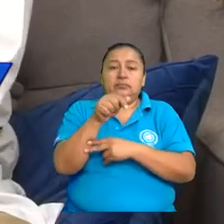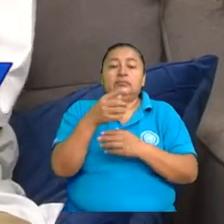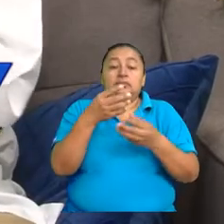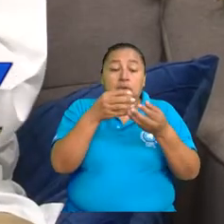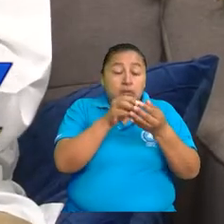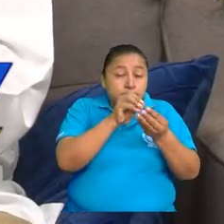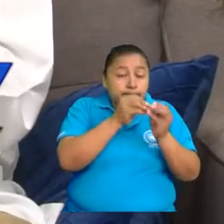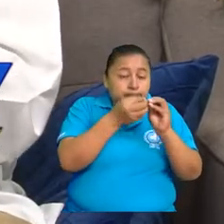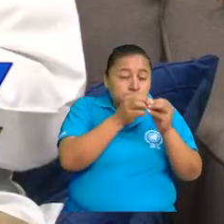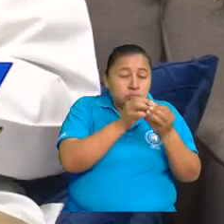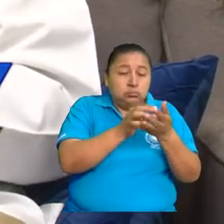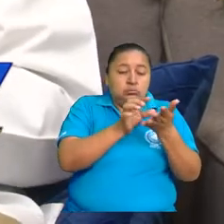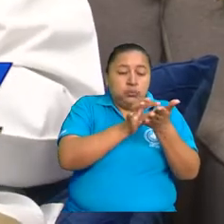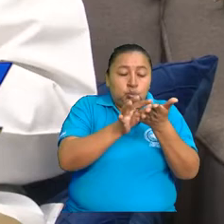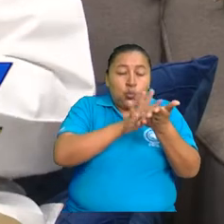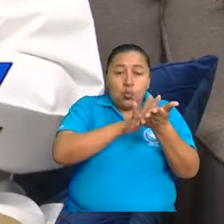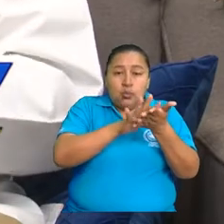mandamos